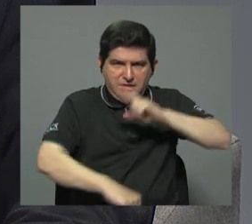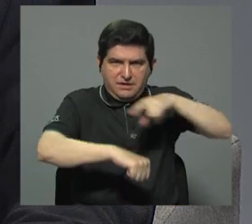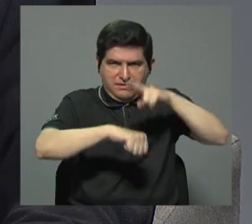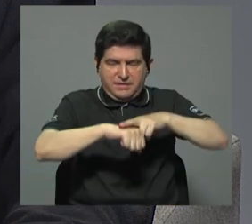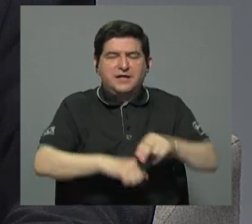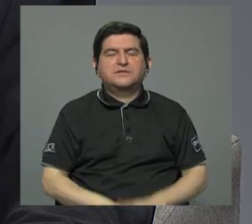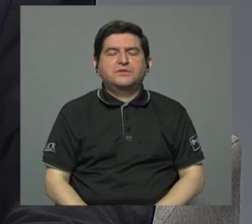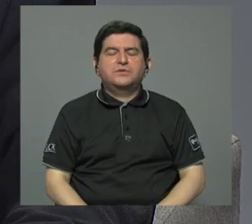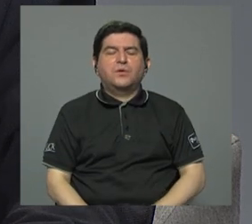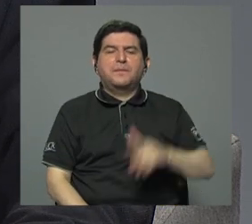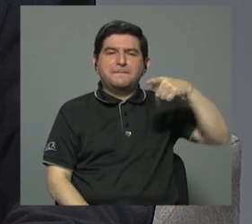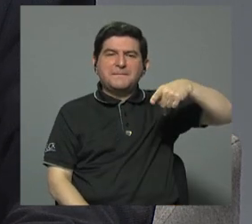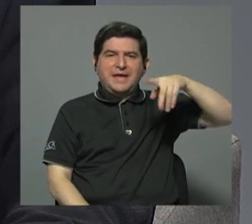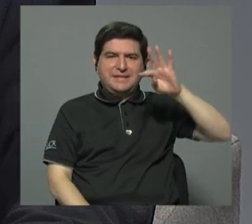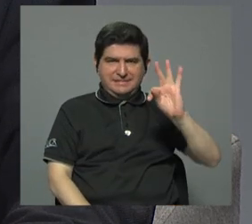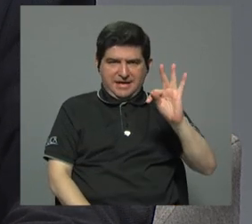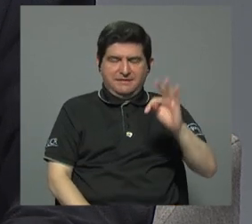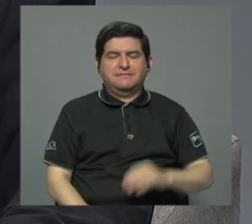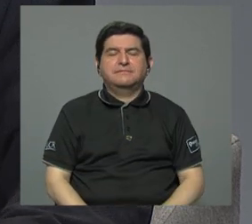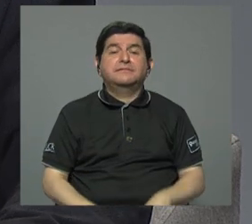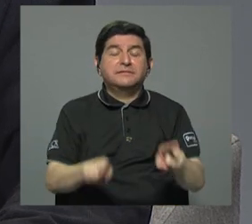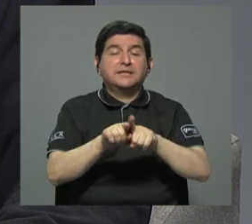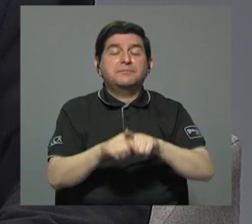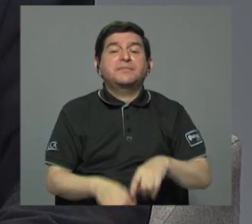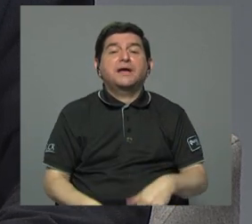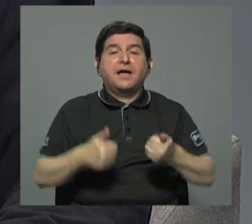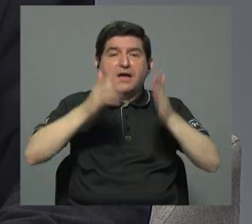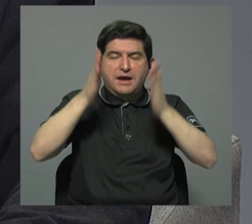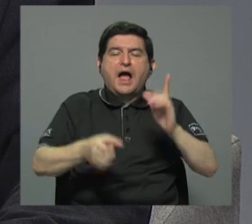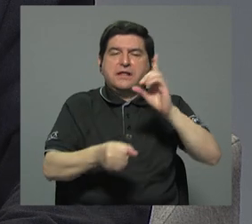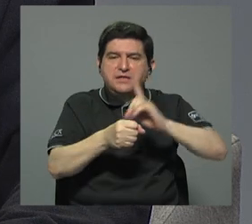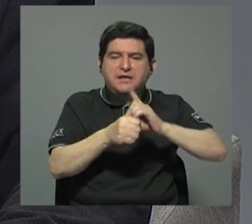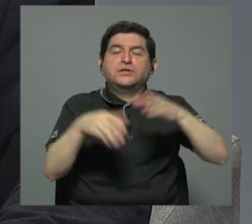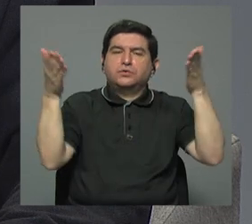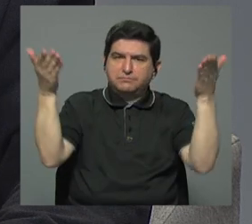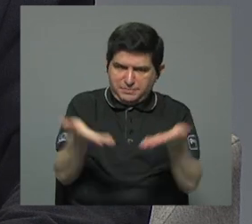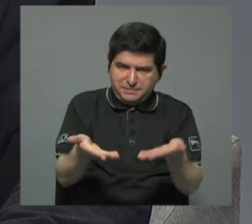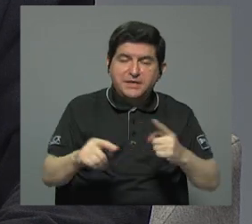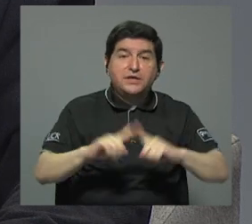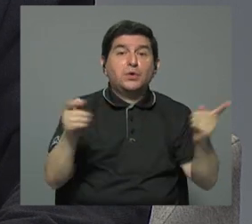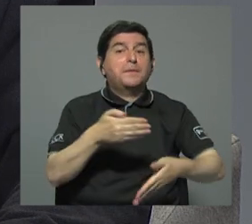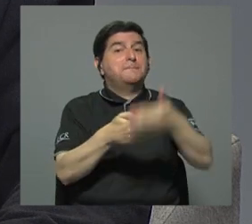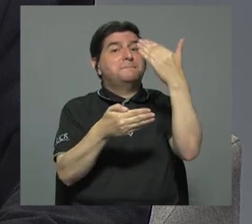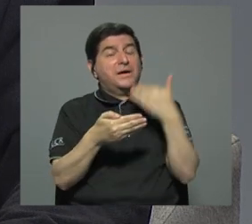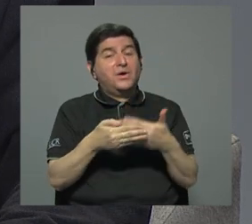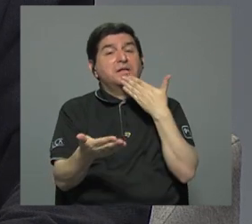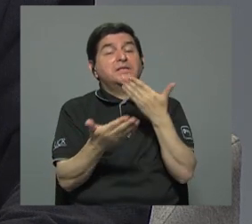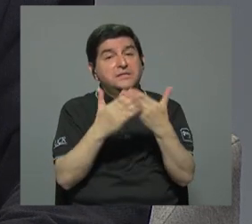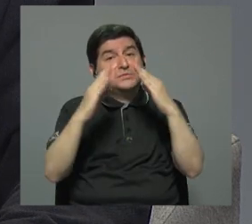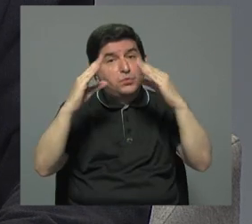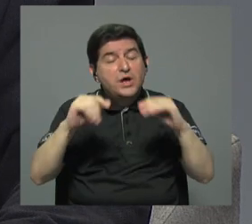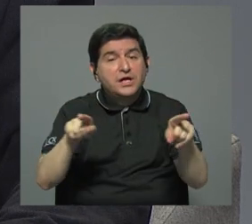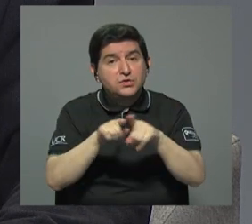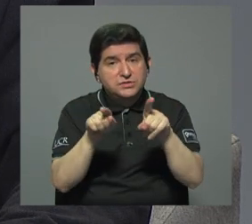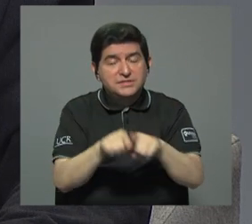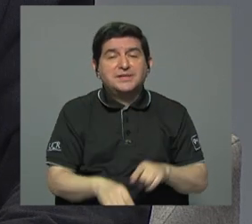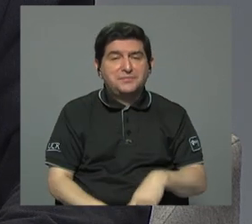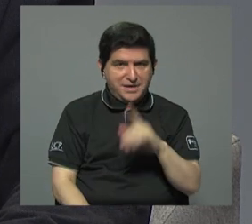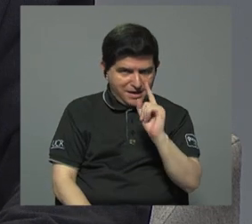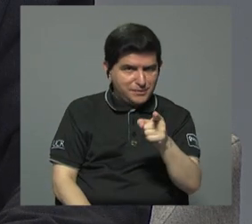por el Partido de los Trabajadores y también a diputado. Le damos la bienvenida, pero antes, y las buenas noches a ustedes,